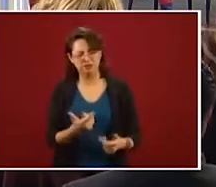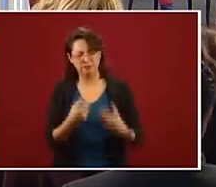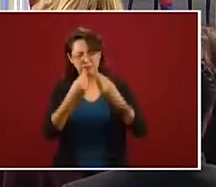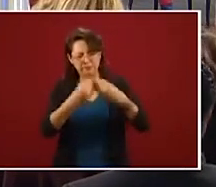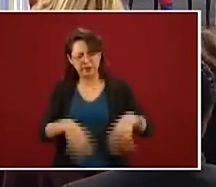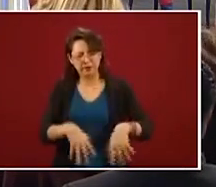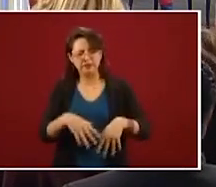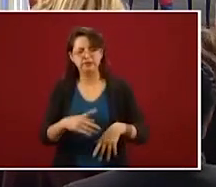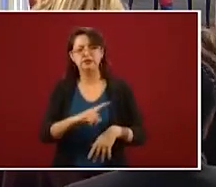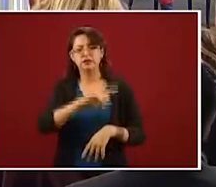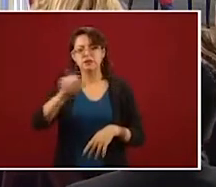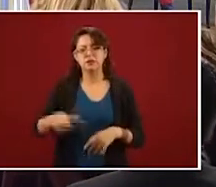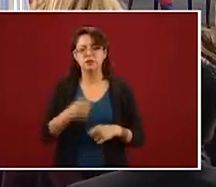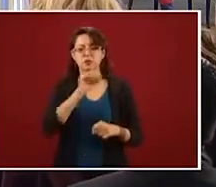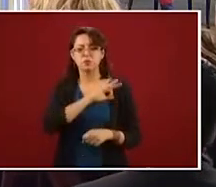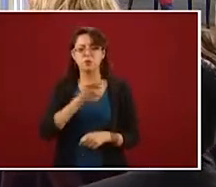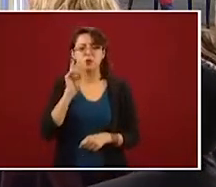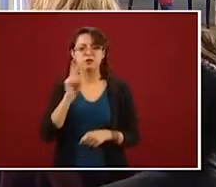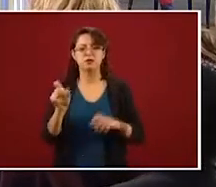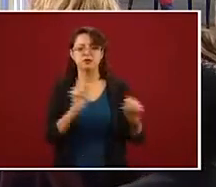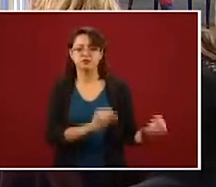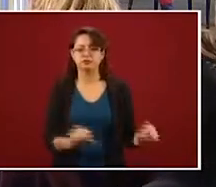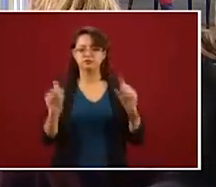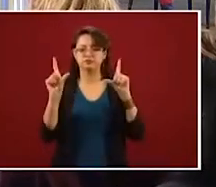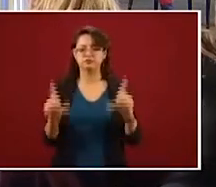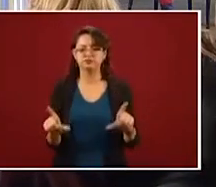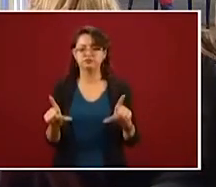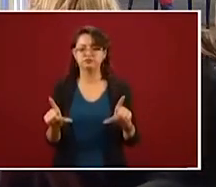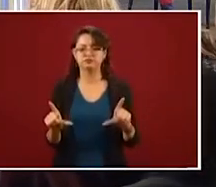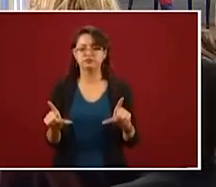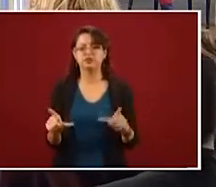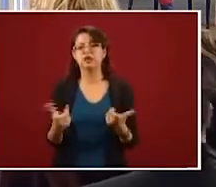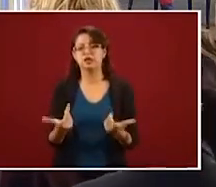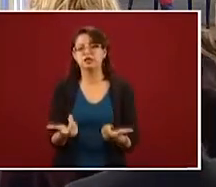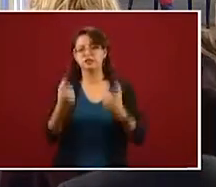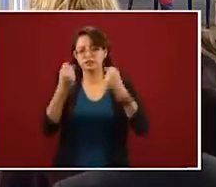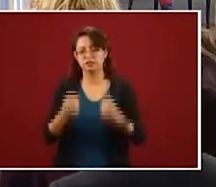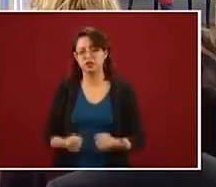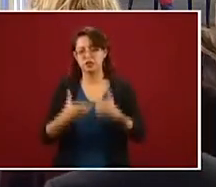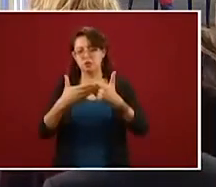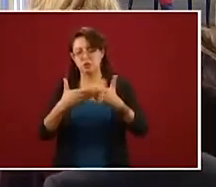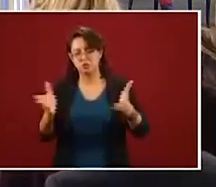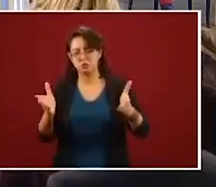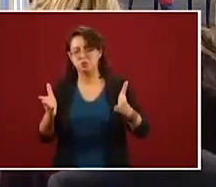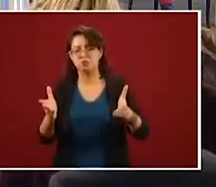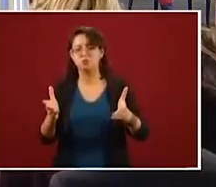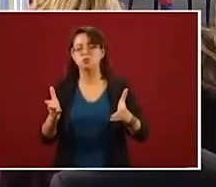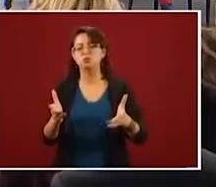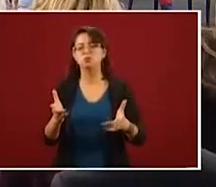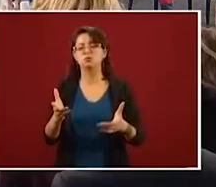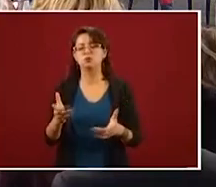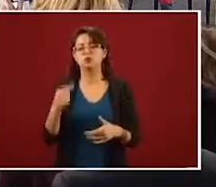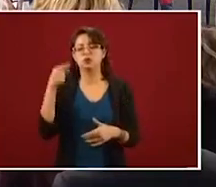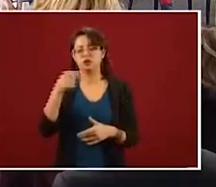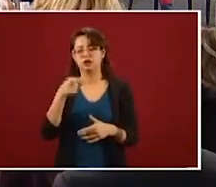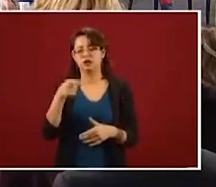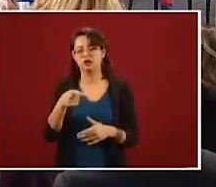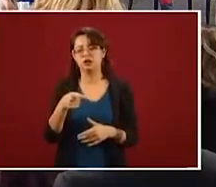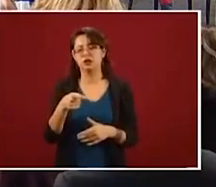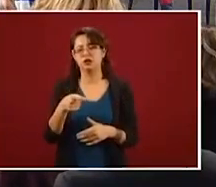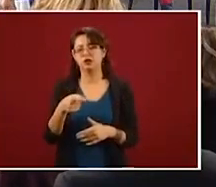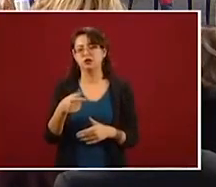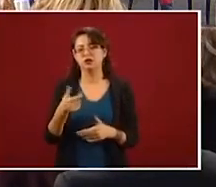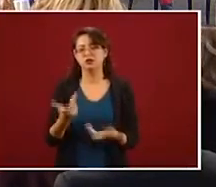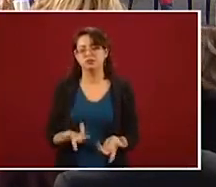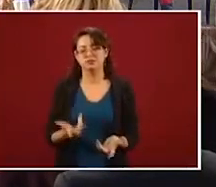en la que sigue, vemos el tema de el Seguro Popular, como dice el presidente, en donde